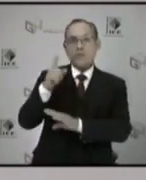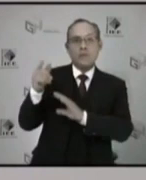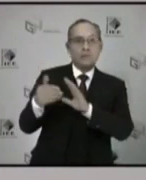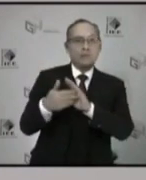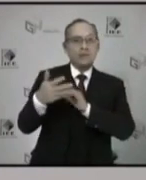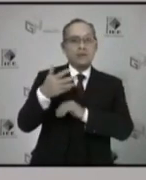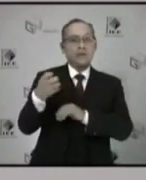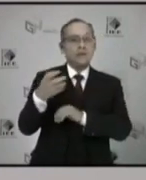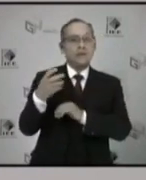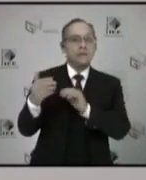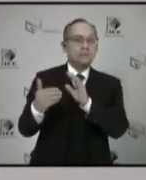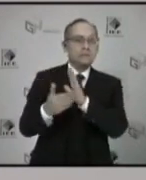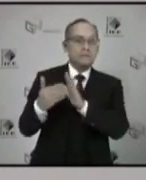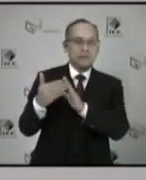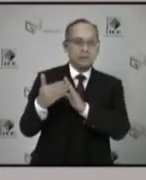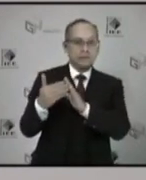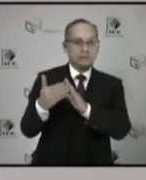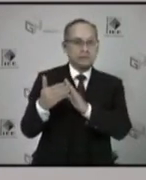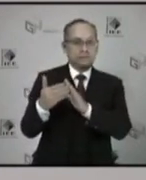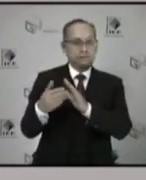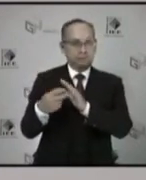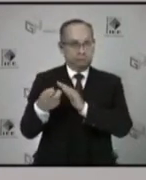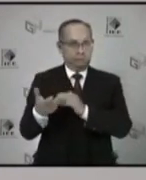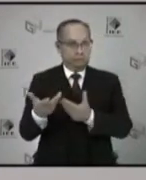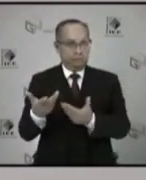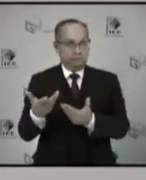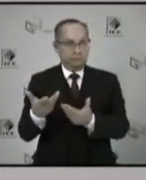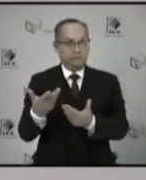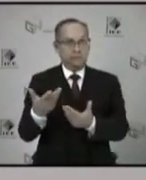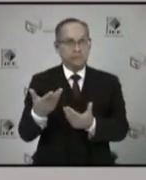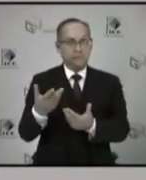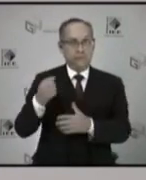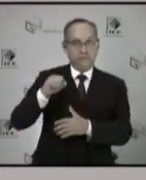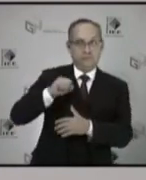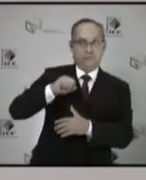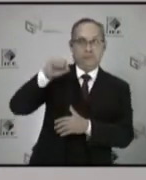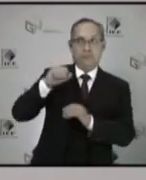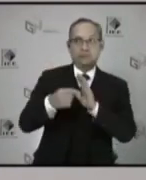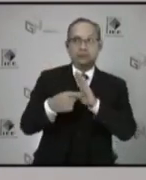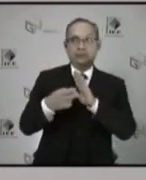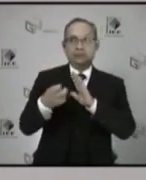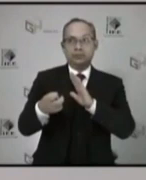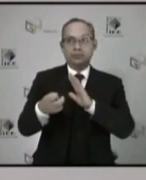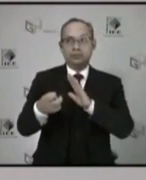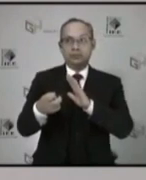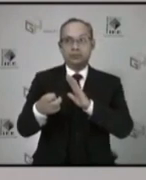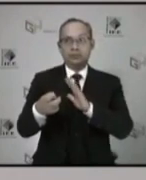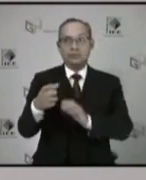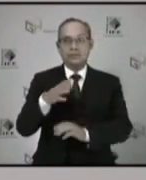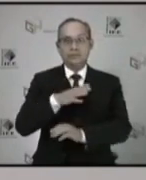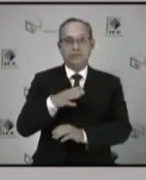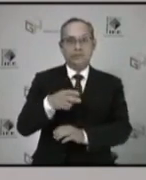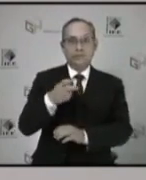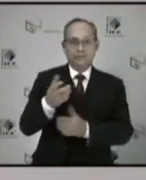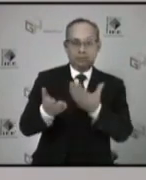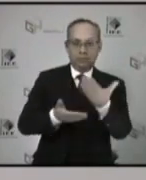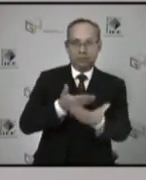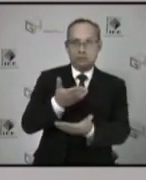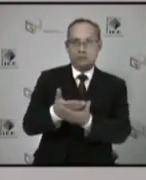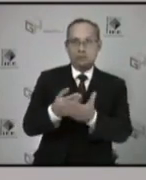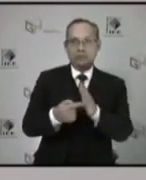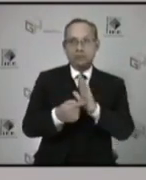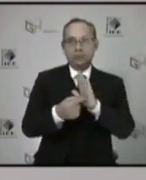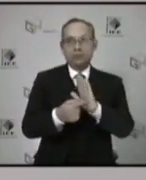1.500 millones. Lo que no ha sucedido es que no se ha aplicado correctamente. Los recursos existen.